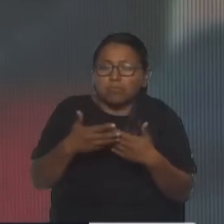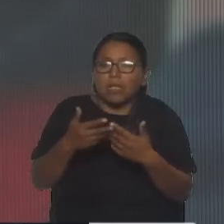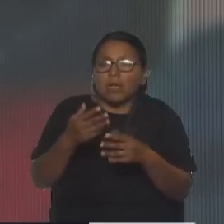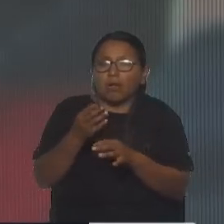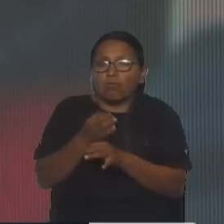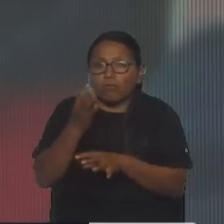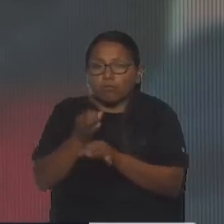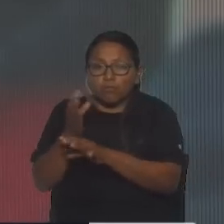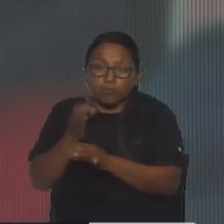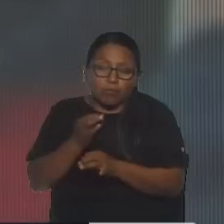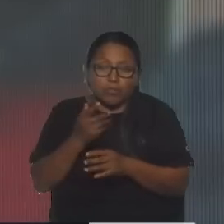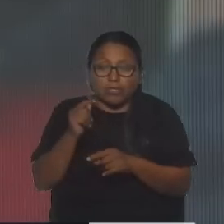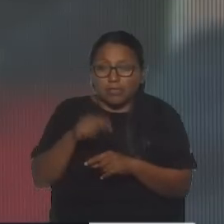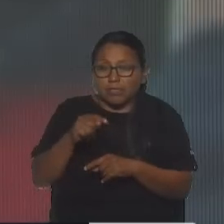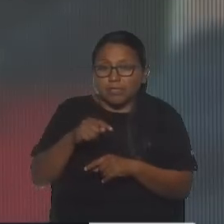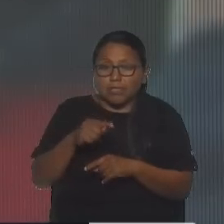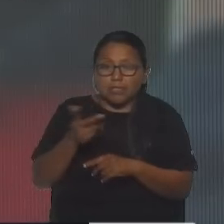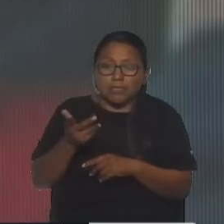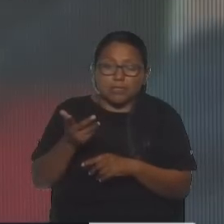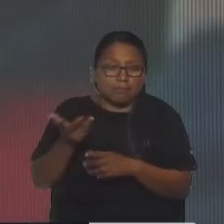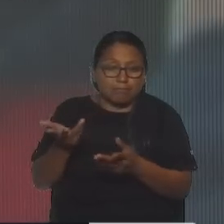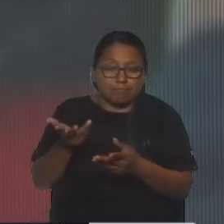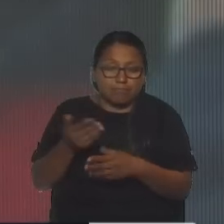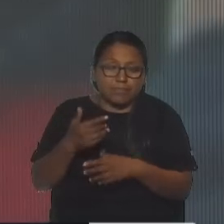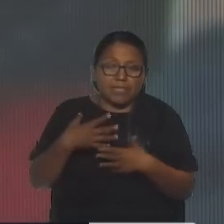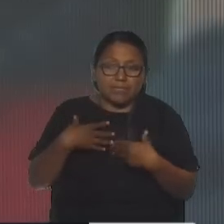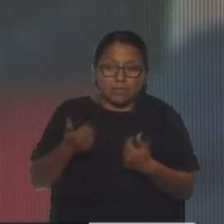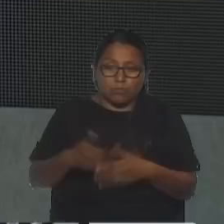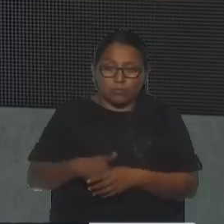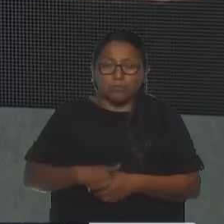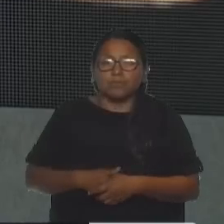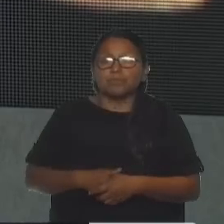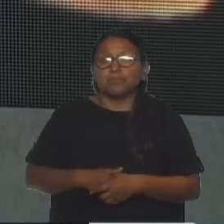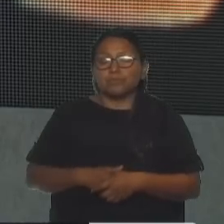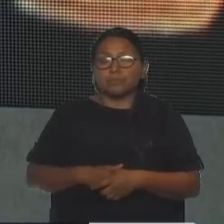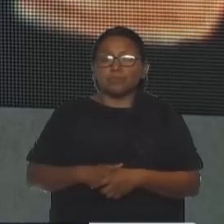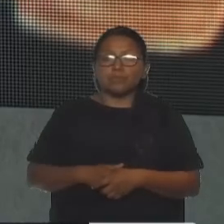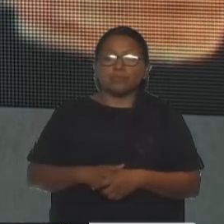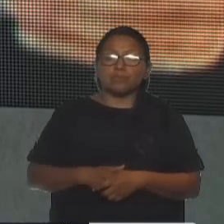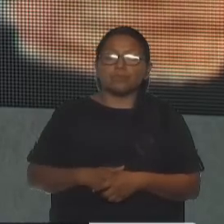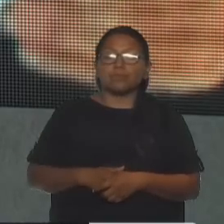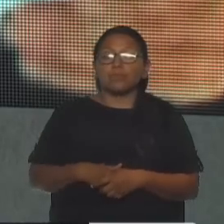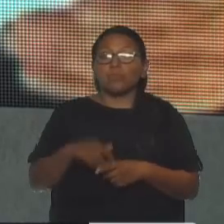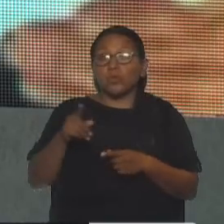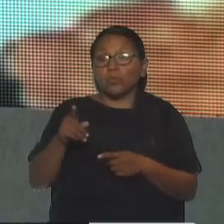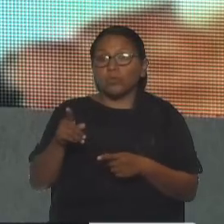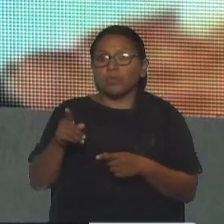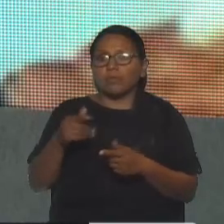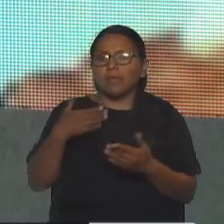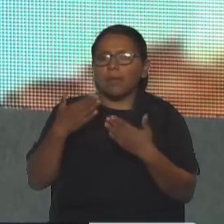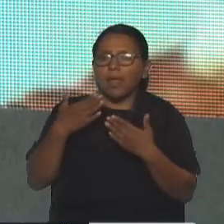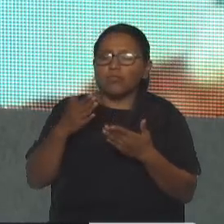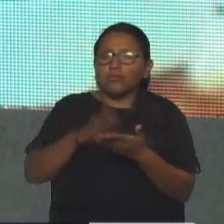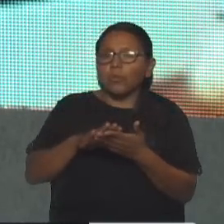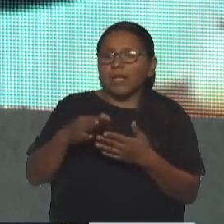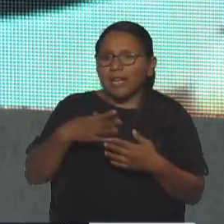profesionales que tenemos ahora mismo en sanidad. David, bueno, estabas haciendo allí un pantallazo de la realidad hoy